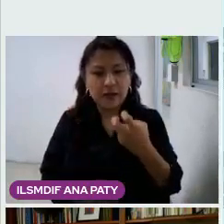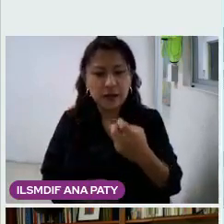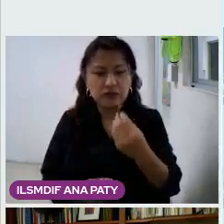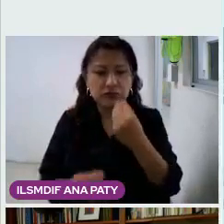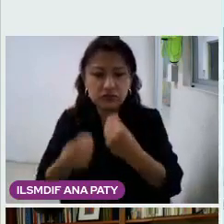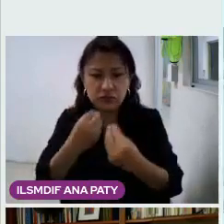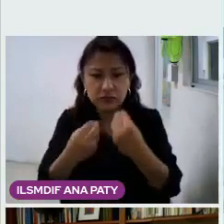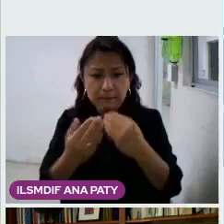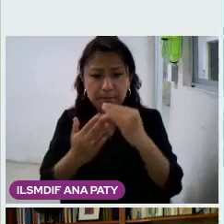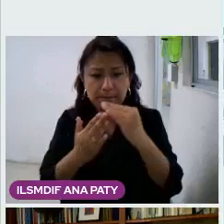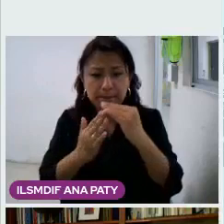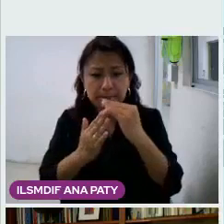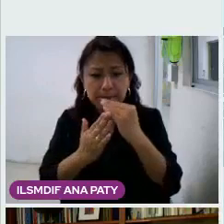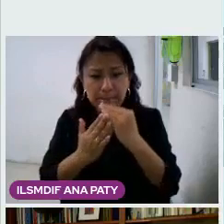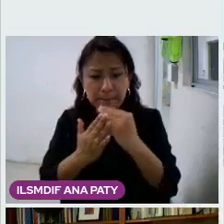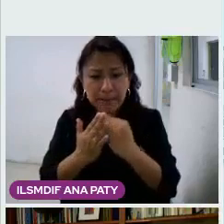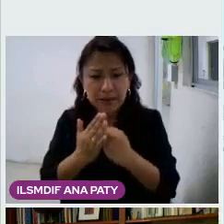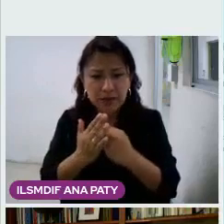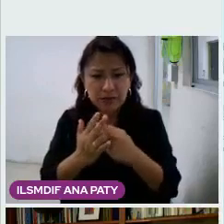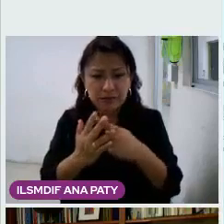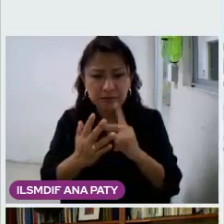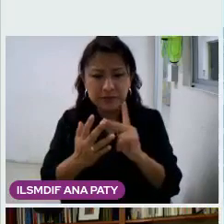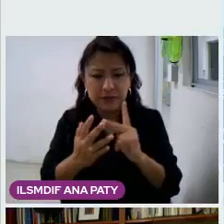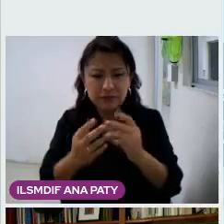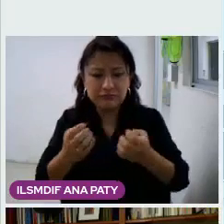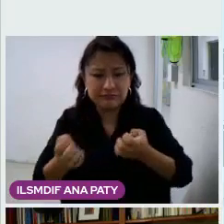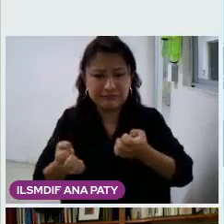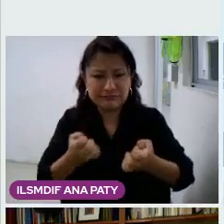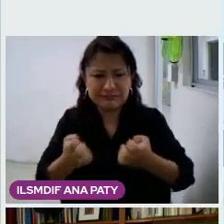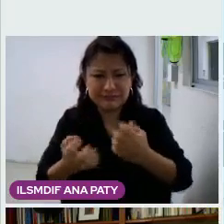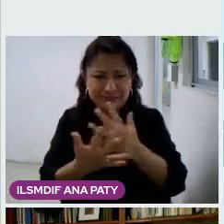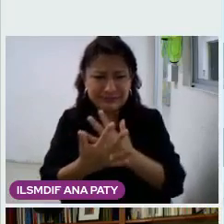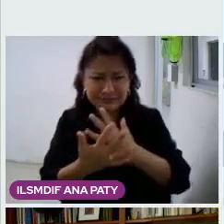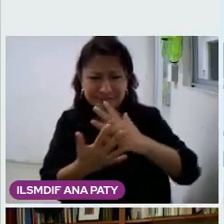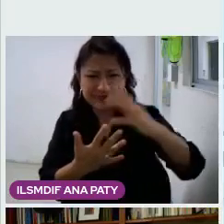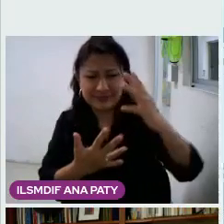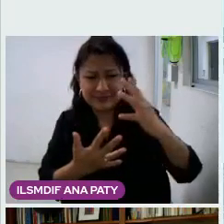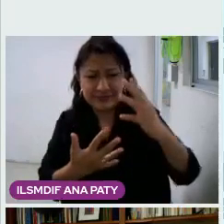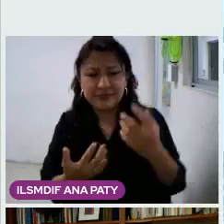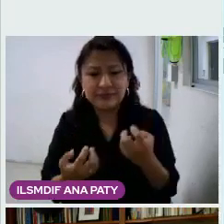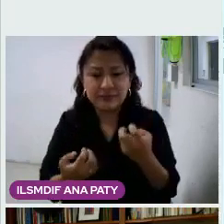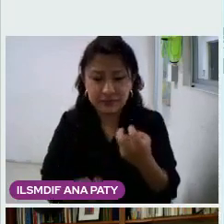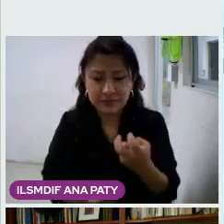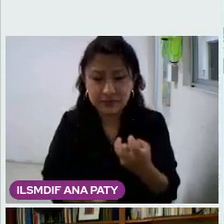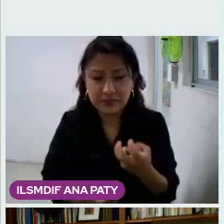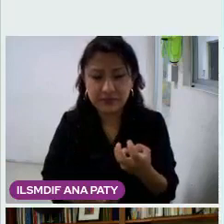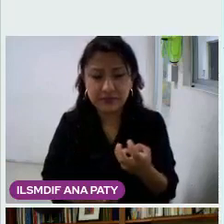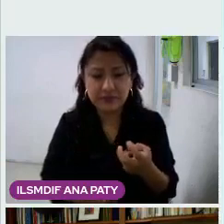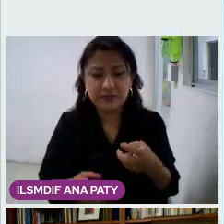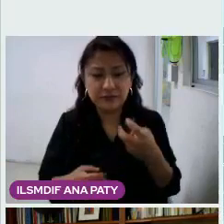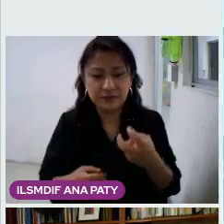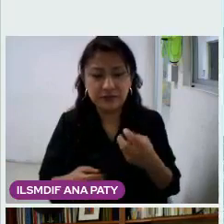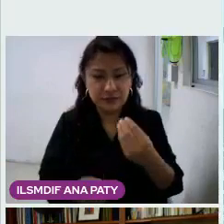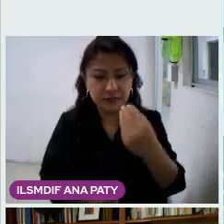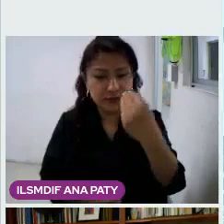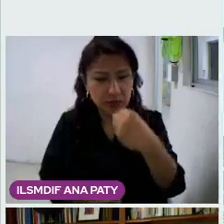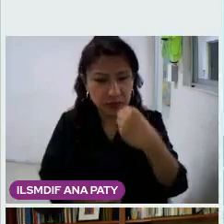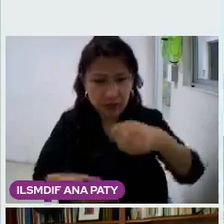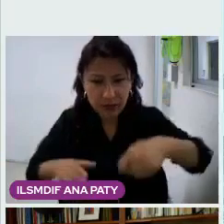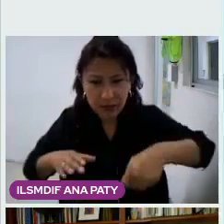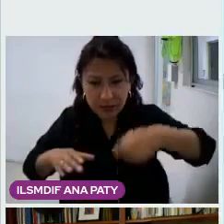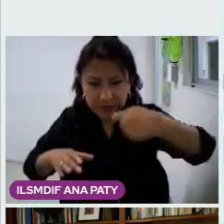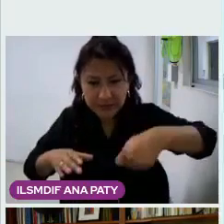interfiere en el aumento de peso, incluso con un peso significativamente bajo. Es decir, la persona tiene tanto miedo a engordar